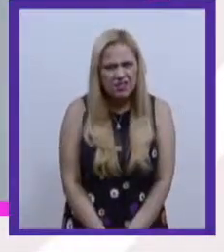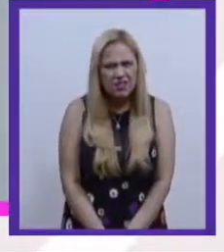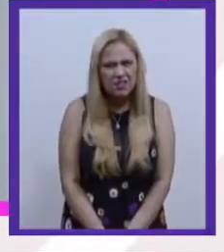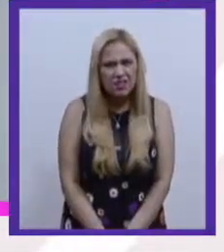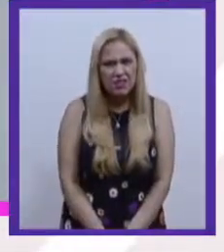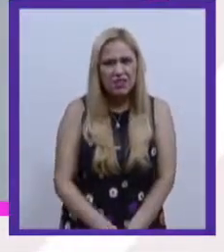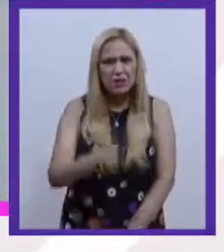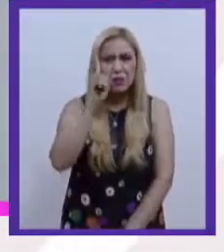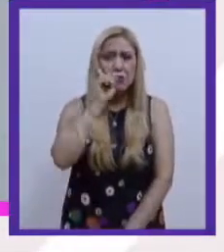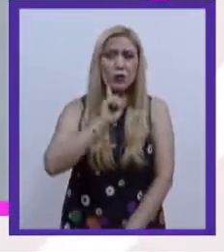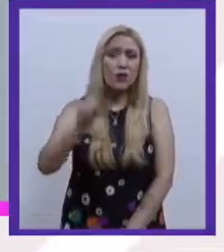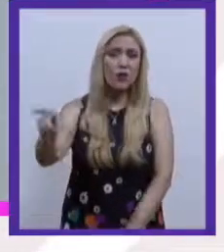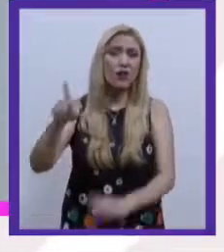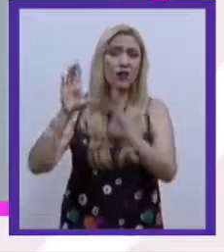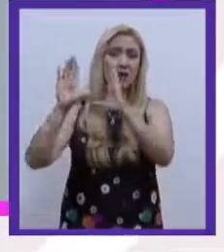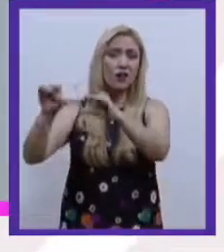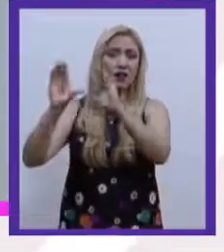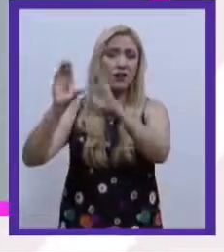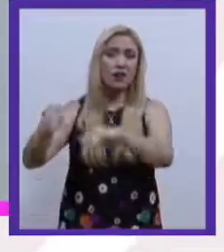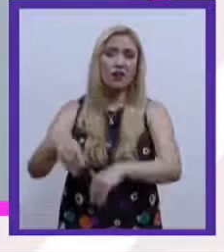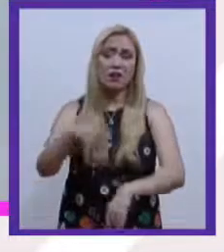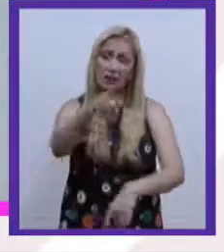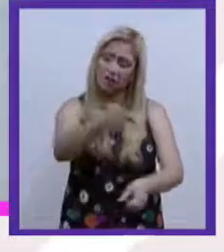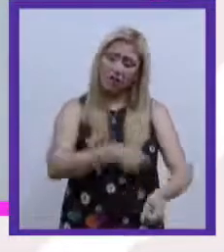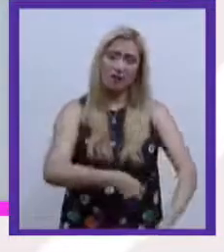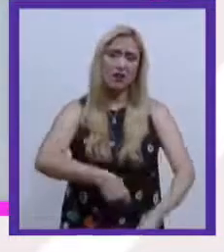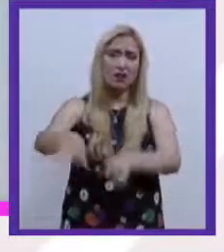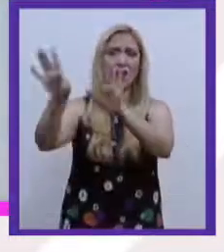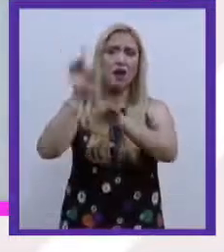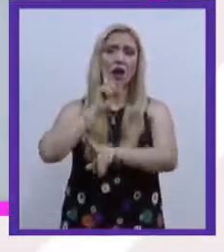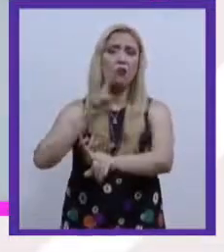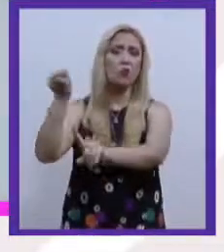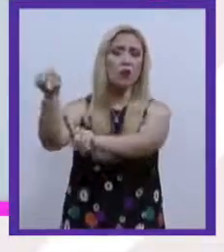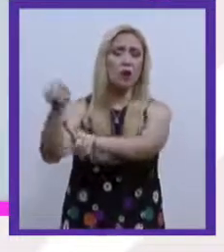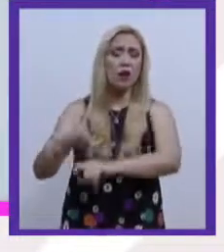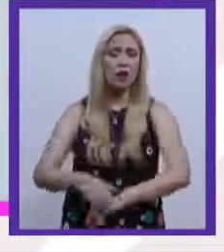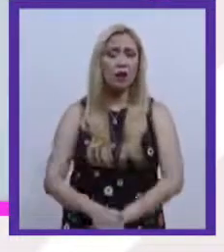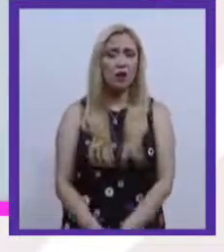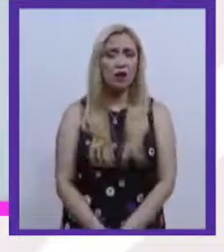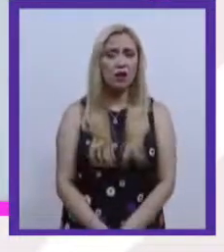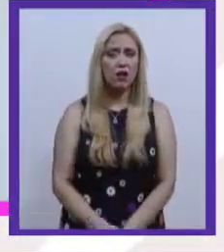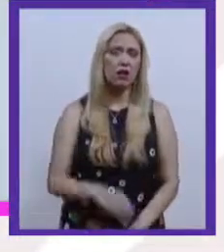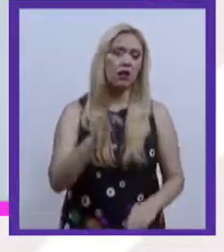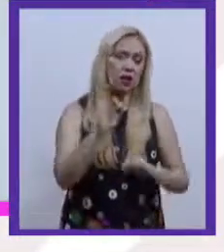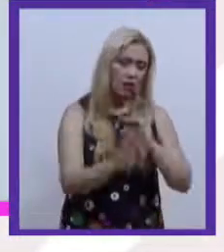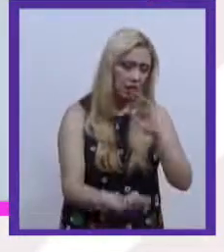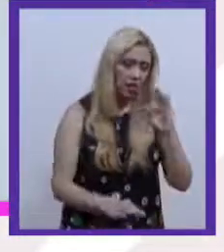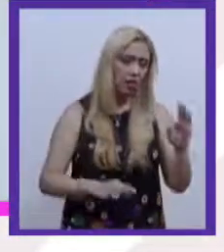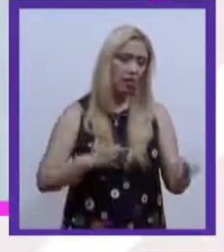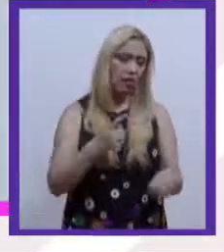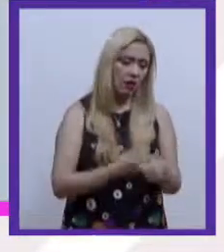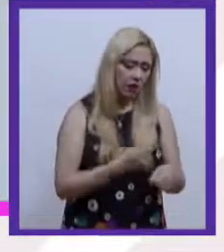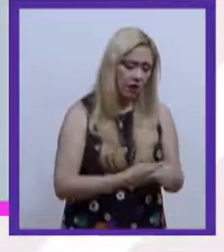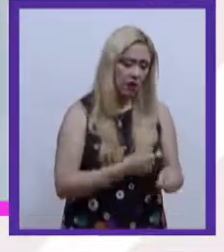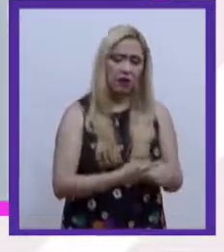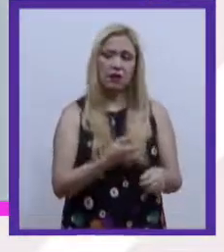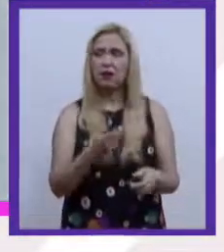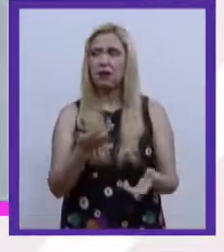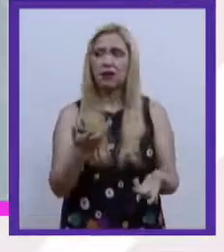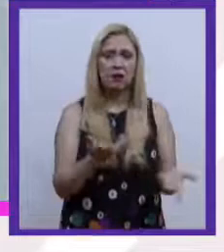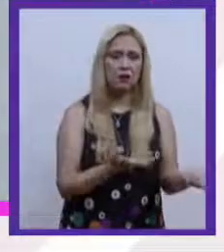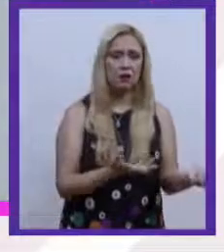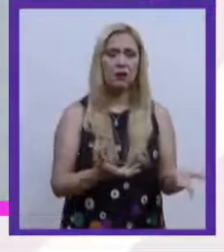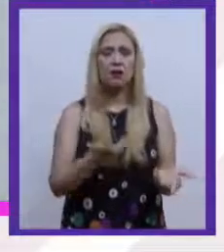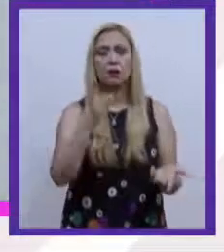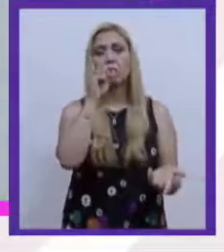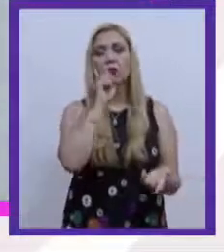mujeres a las que capacitan. Llévate a tu enfermo es a las mujeres, llévate a tu enfermo. Entonces, por eso las mujeres, incluso